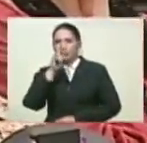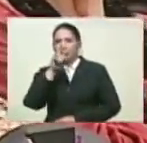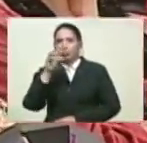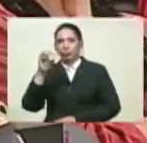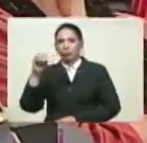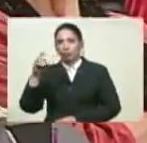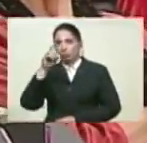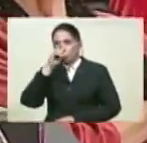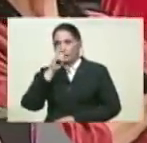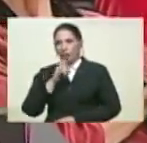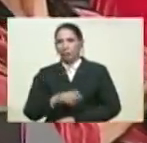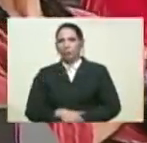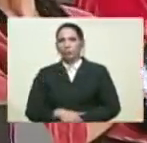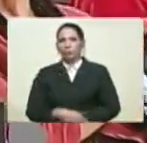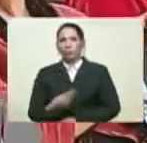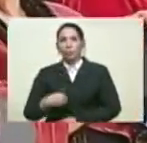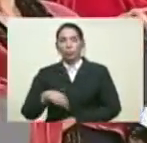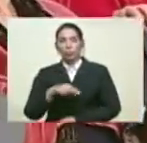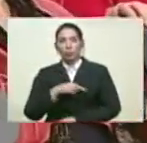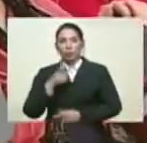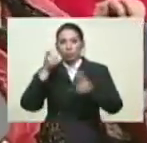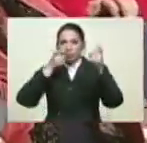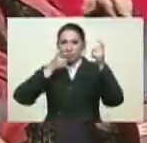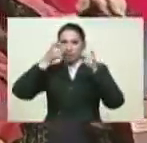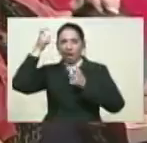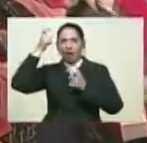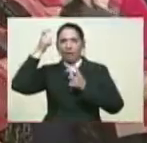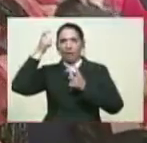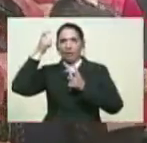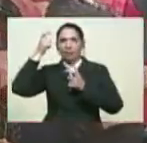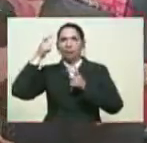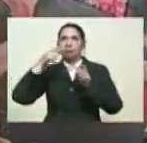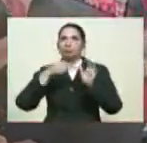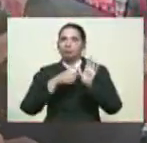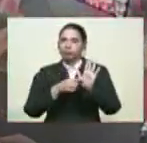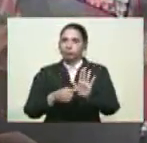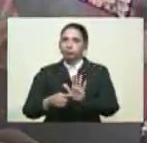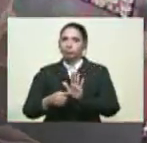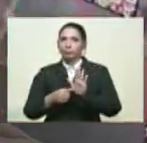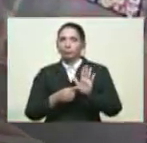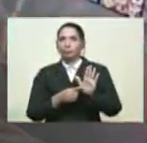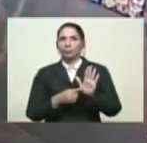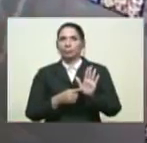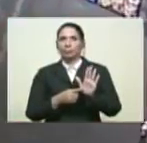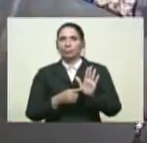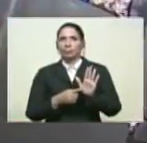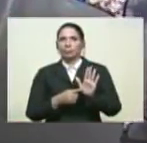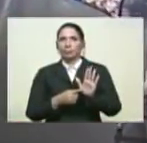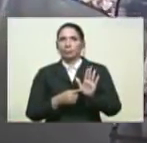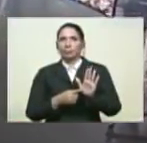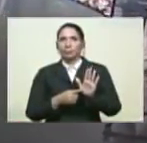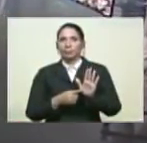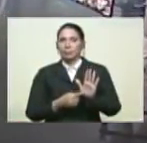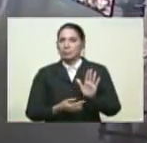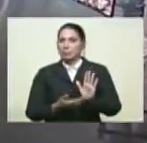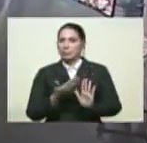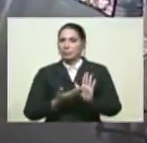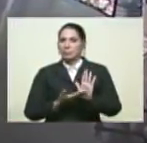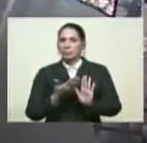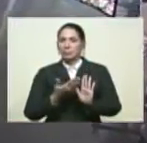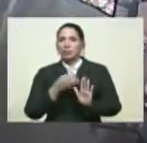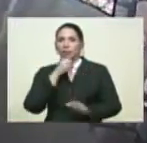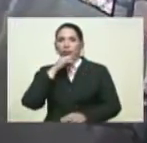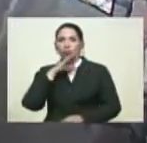que nuestro comandante Chávez develara y trajera como marco